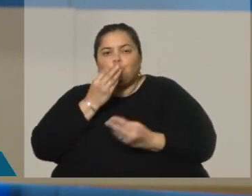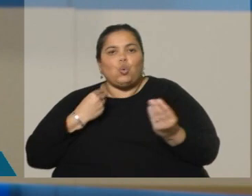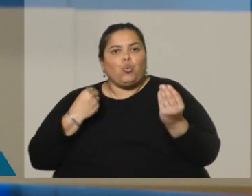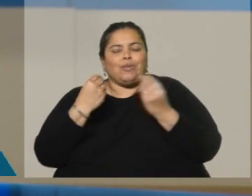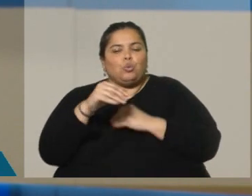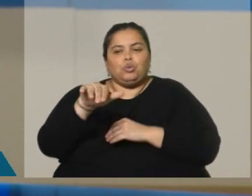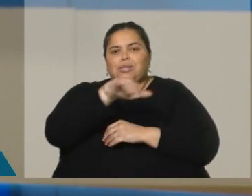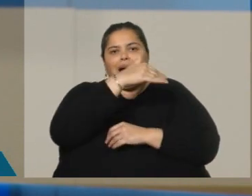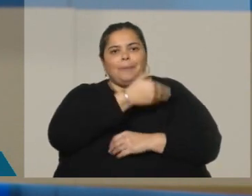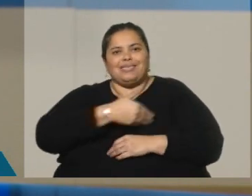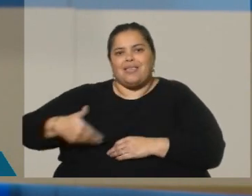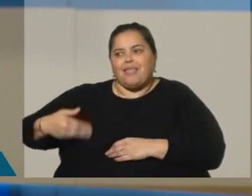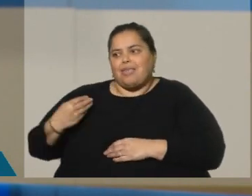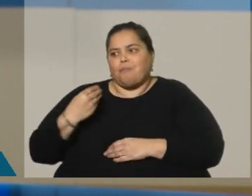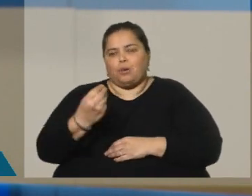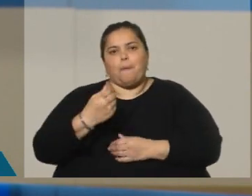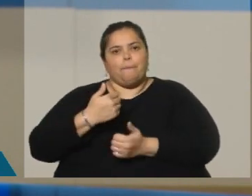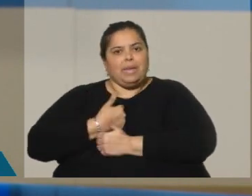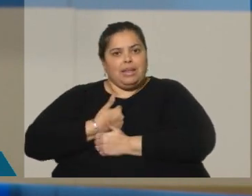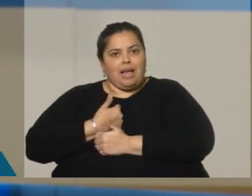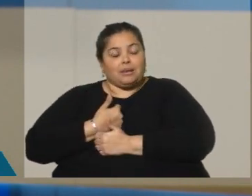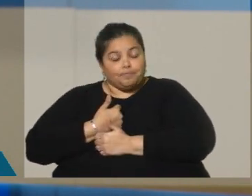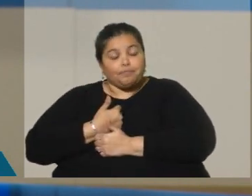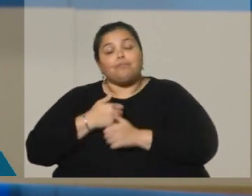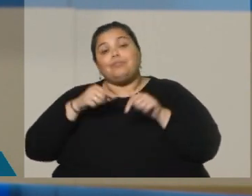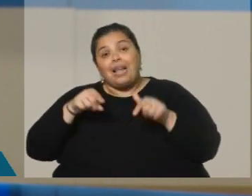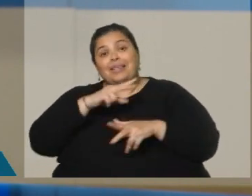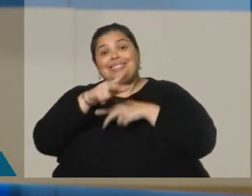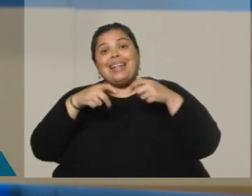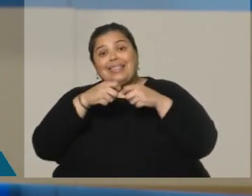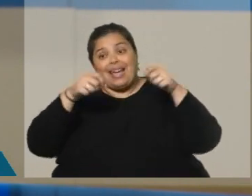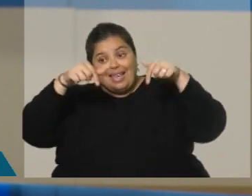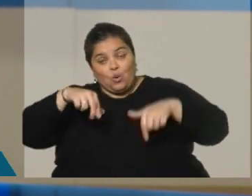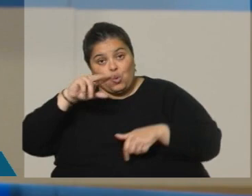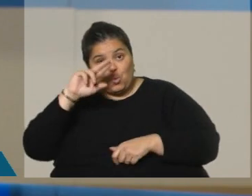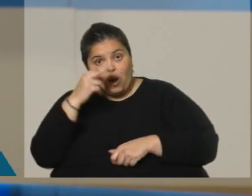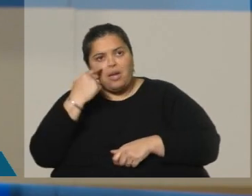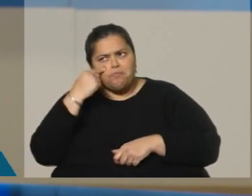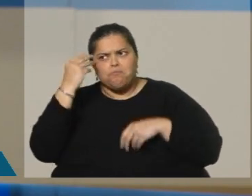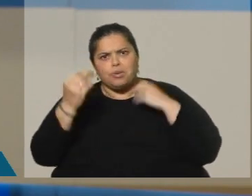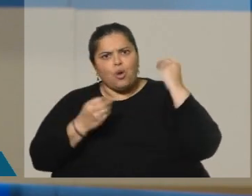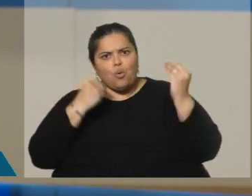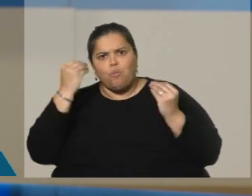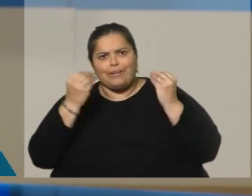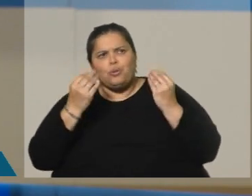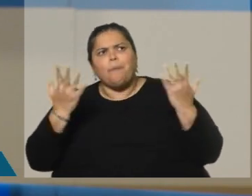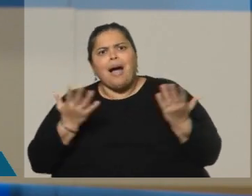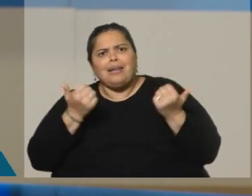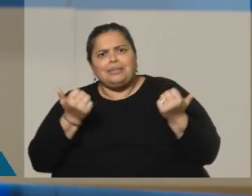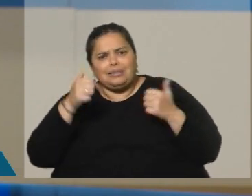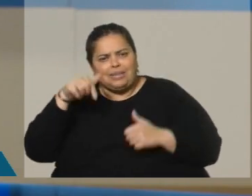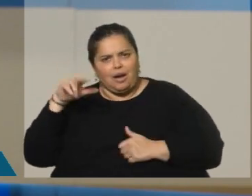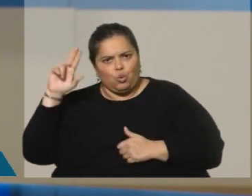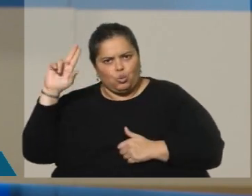militares en ese momento empezó a hacer de preocupación de qué pasaba en el Uruguay si tú que me